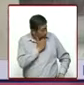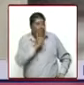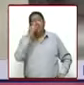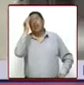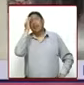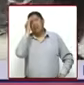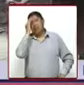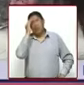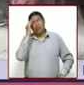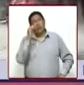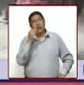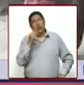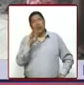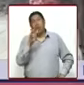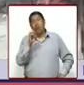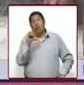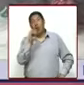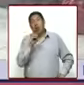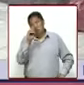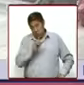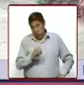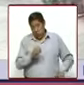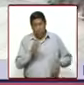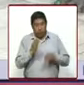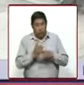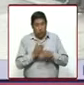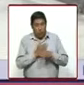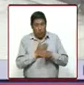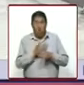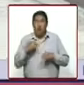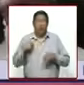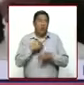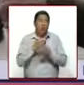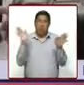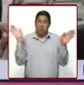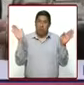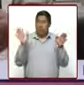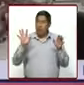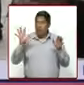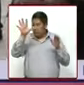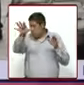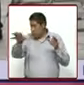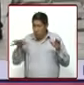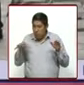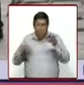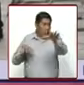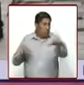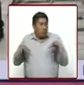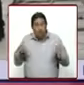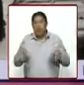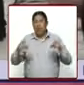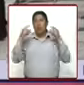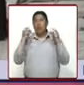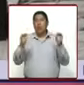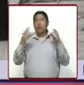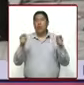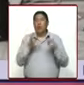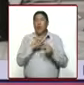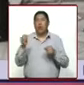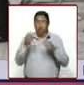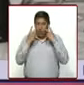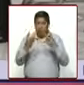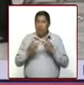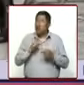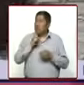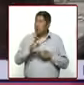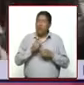estamos todavía en un 40% del avance, por eso hemos abierto dos frentes para terminar rápido. y van a ver